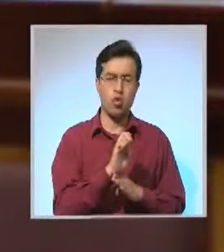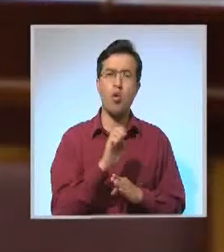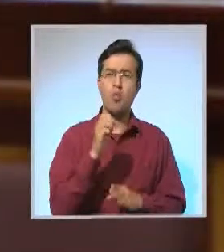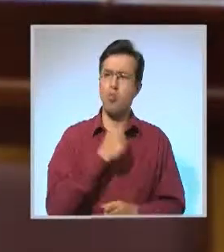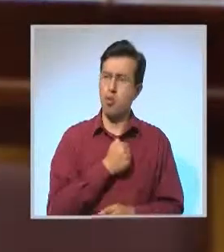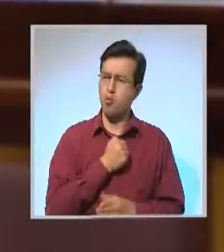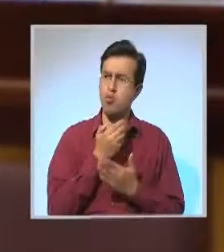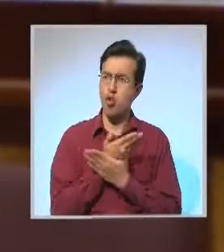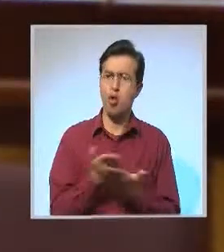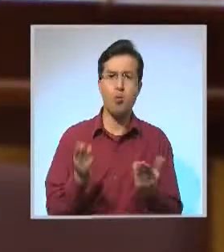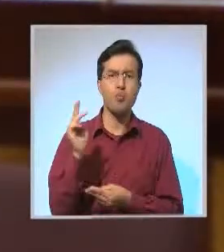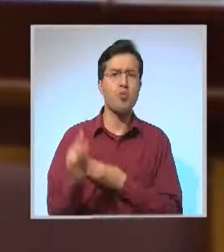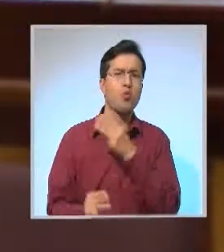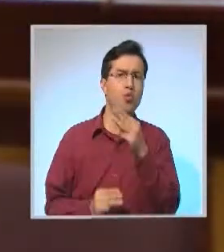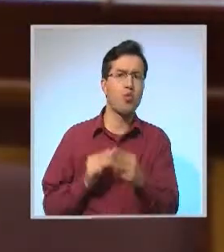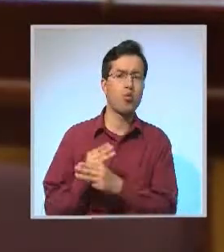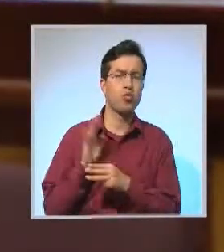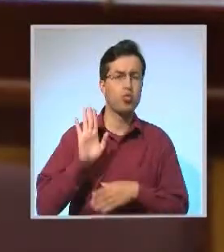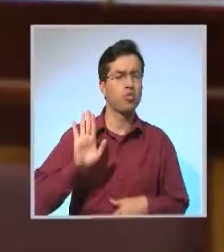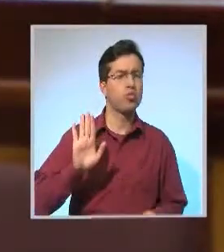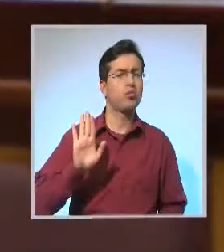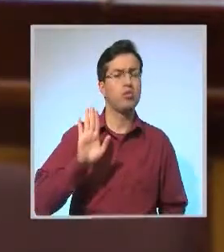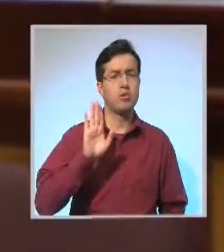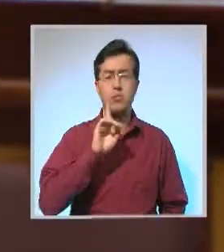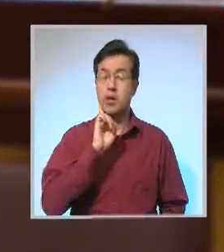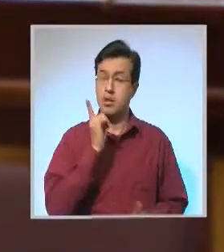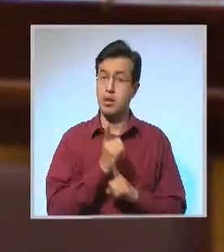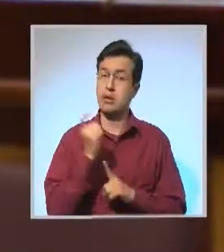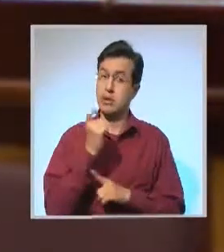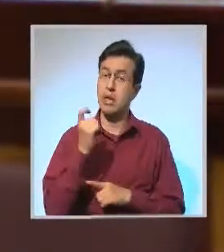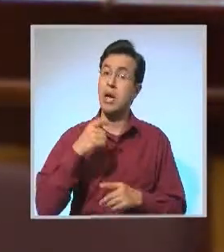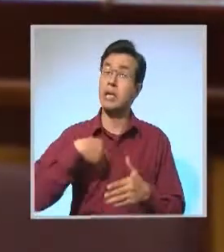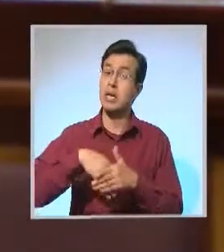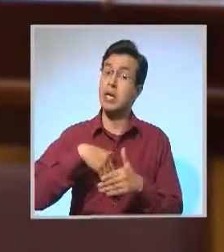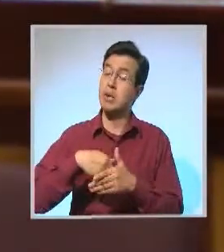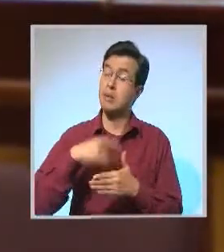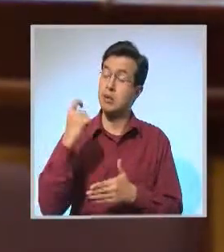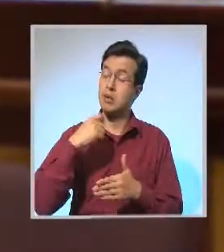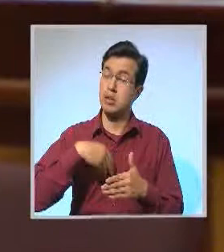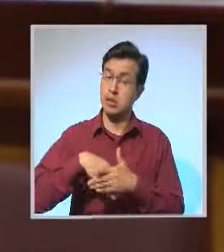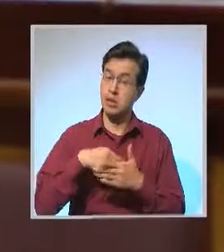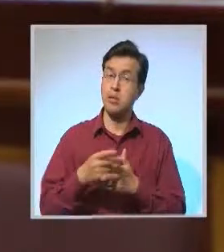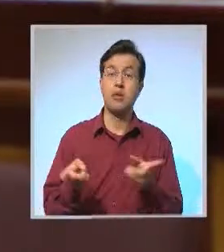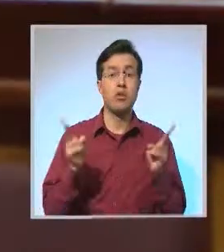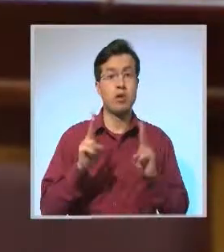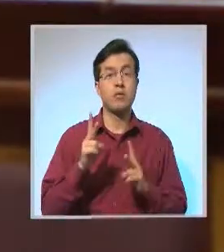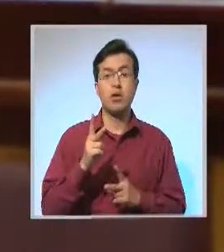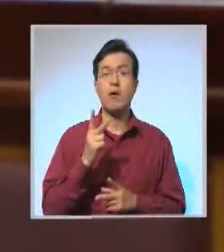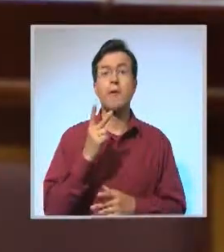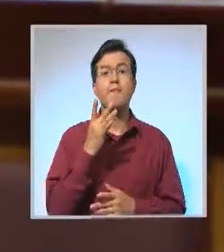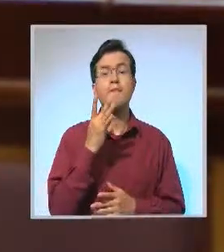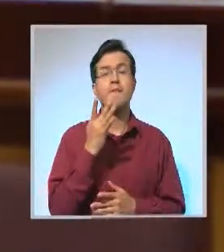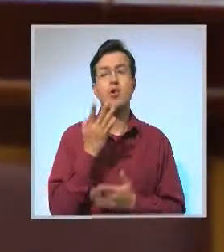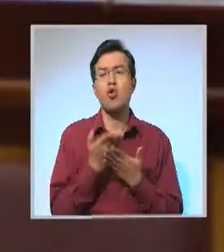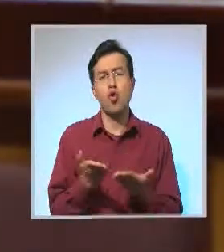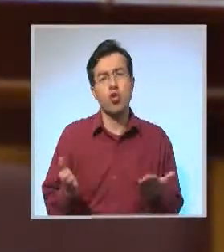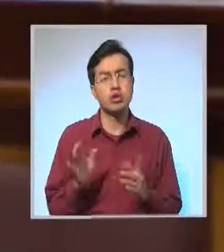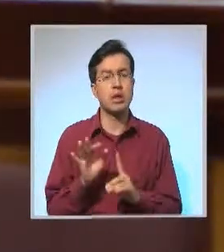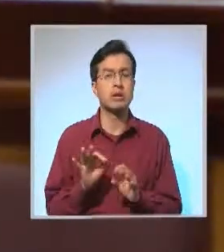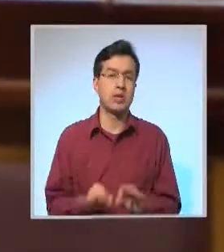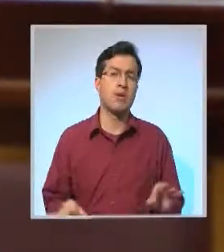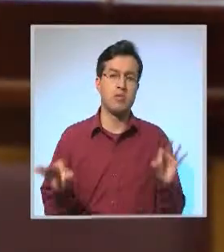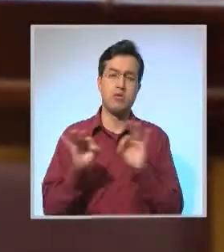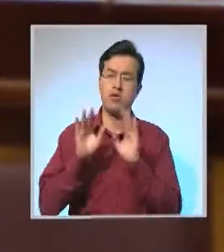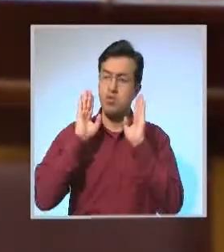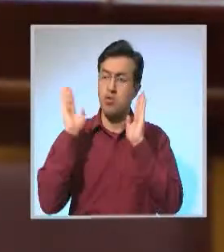para esto existe ciertas restricciones para los habitantes pero también preferencias en el articulado de la